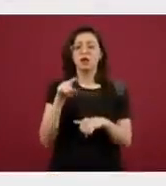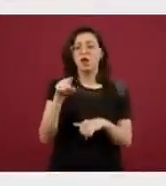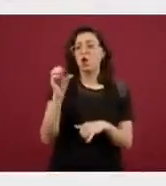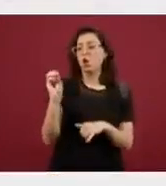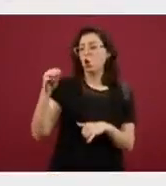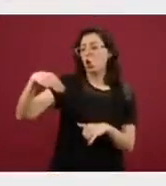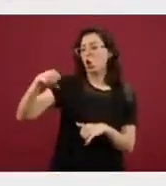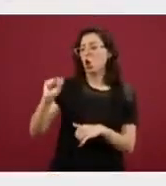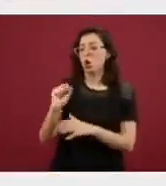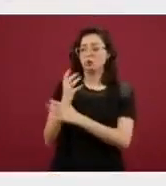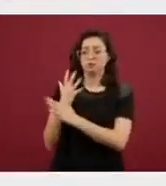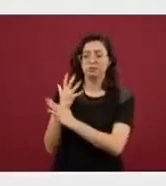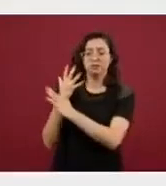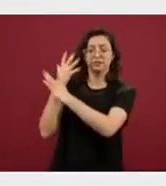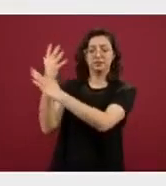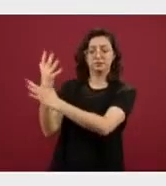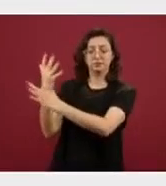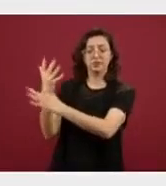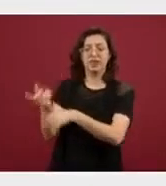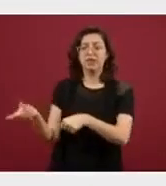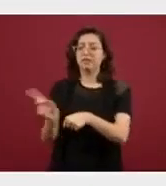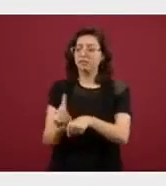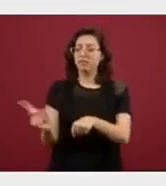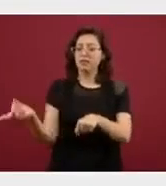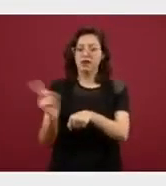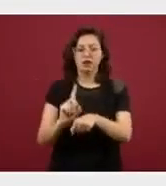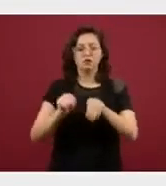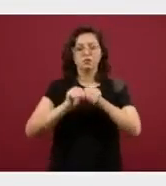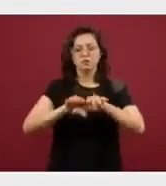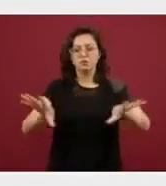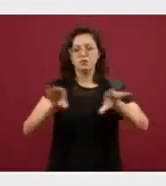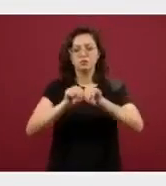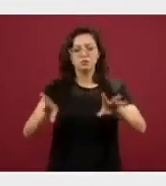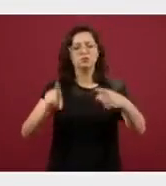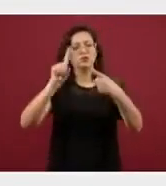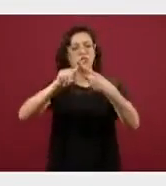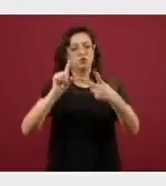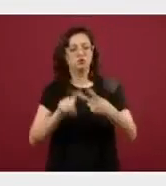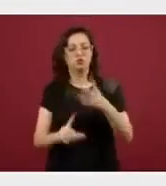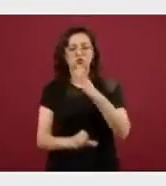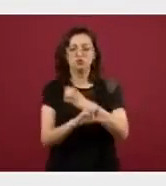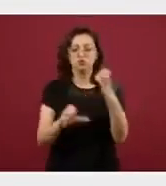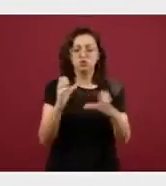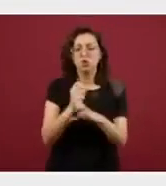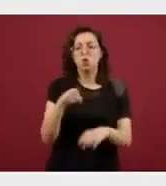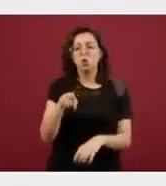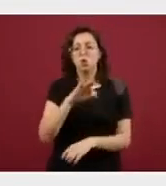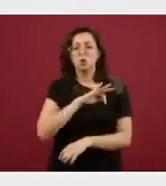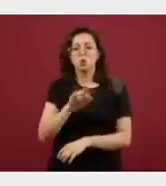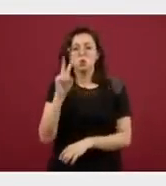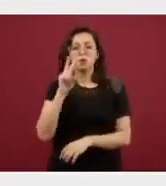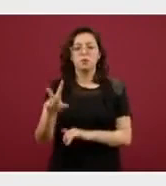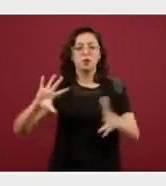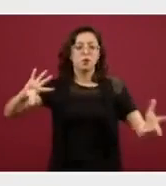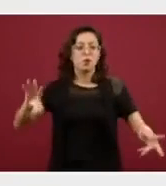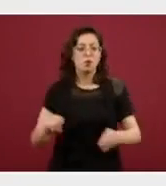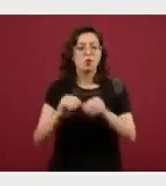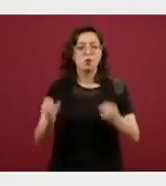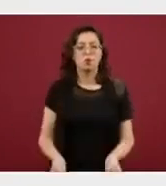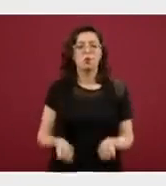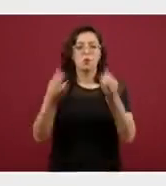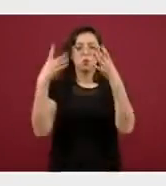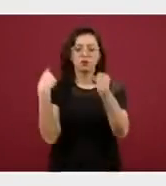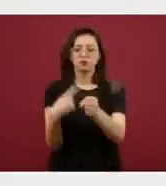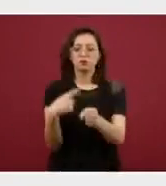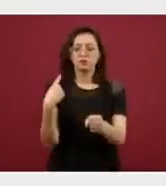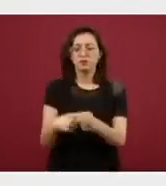Salud, que lo publica todos los días, quiero destacar dos cosas. Tienen ahí los casos acumulados, que los presentamos todos